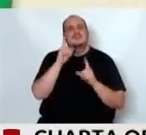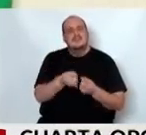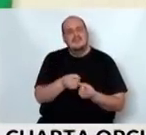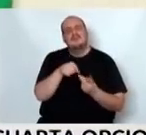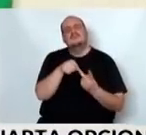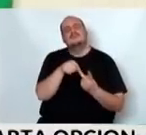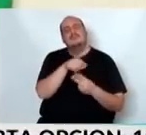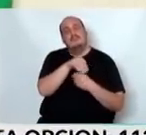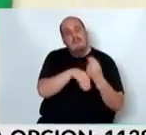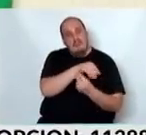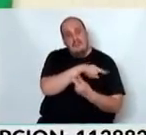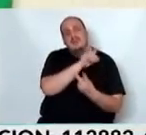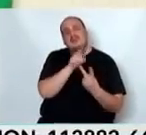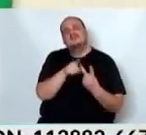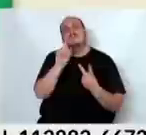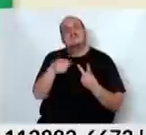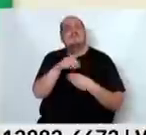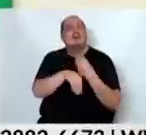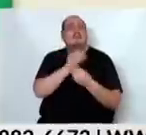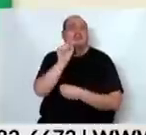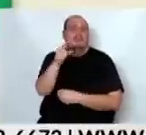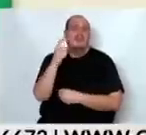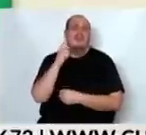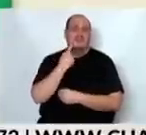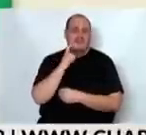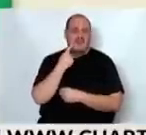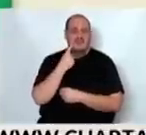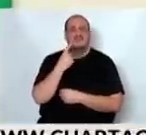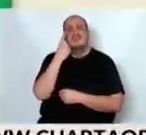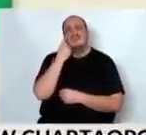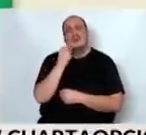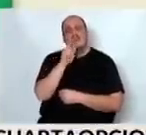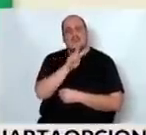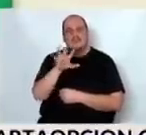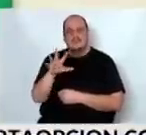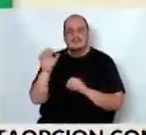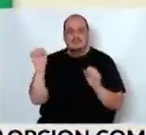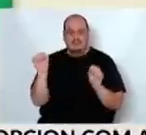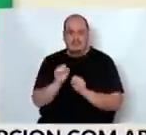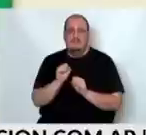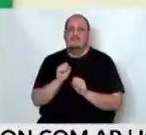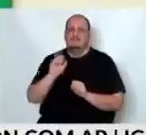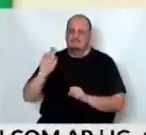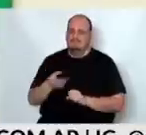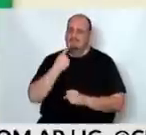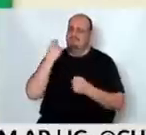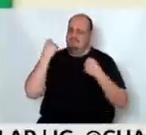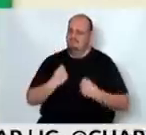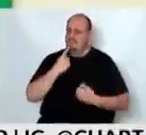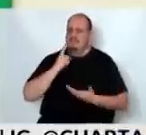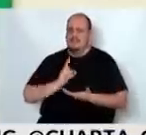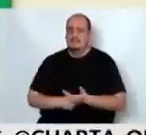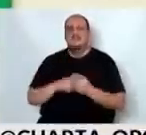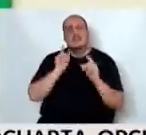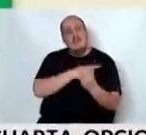de Milú, que decidió quitarse la vida el 25 de mayo. Y también para la familia de Gustavo, de mi